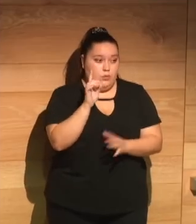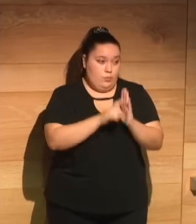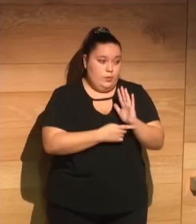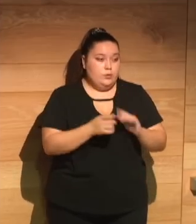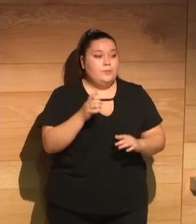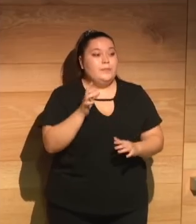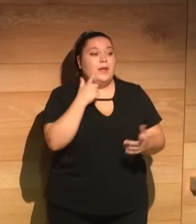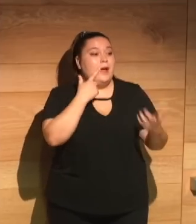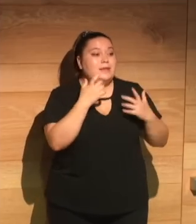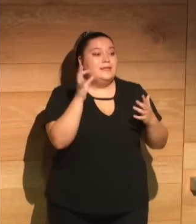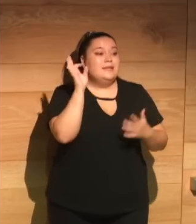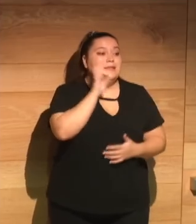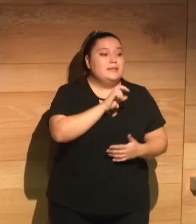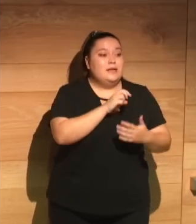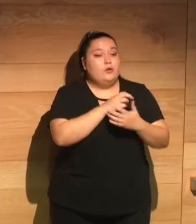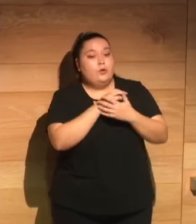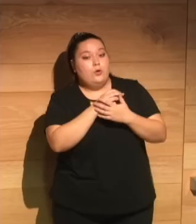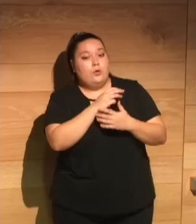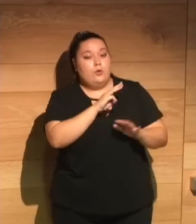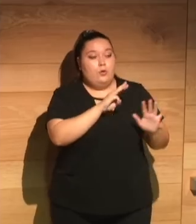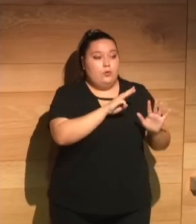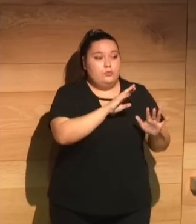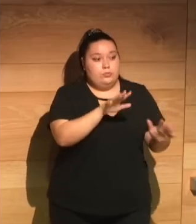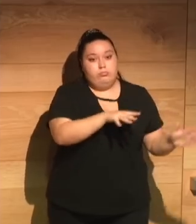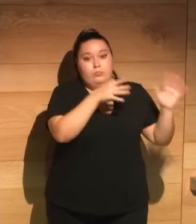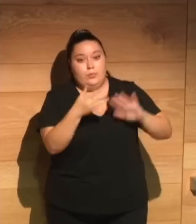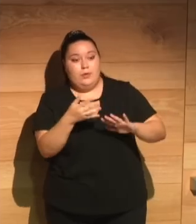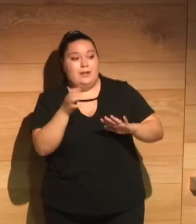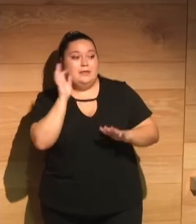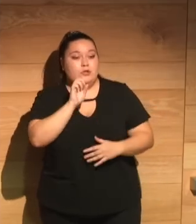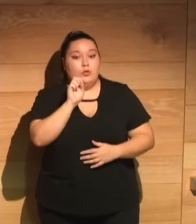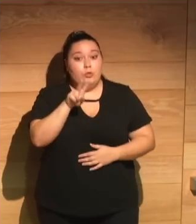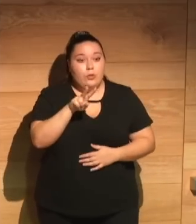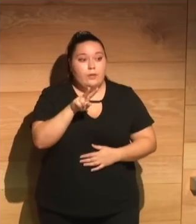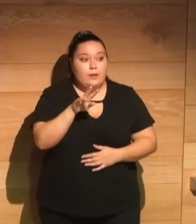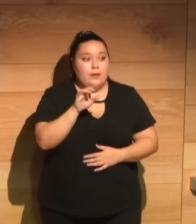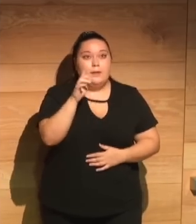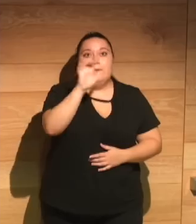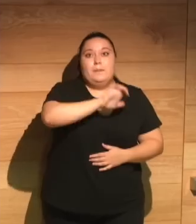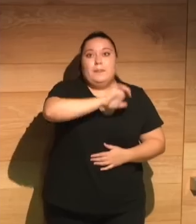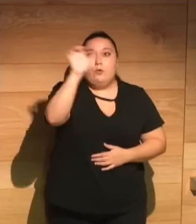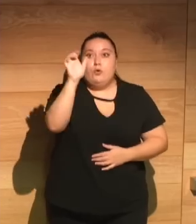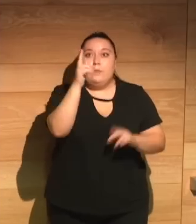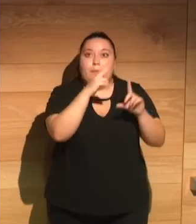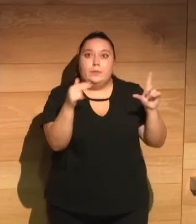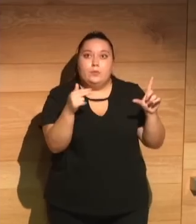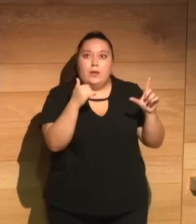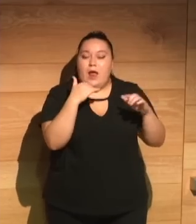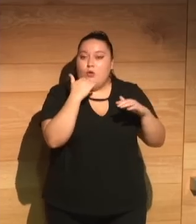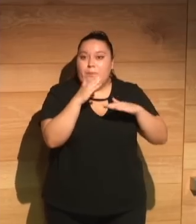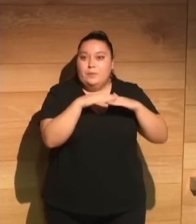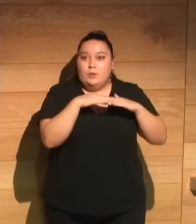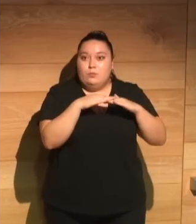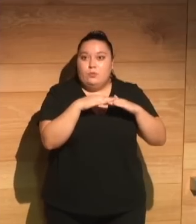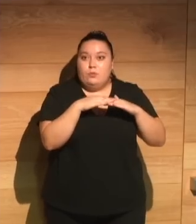siglo VIII y analizas el arte del siglo XII... la diferencia pictórica en Europa es mínima. Es decir,